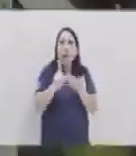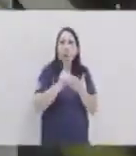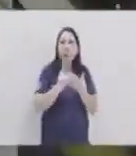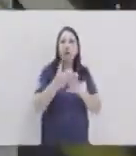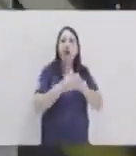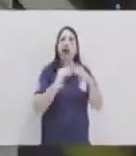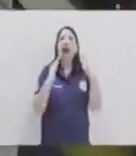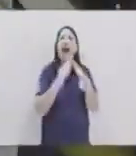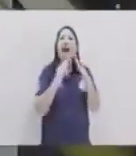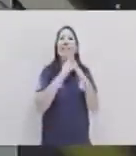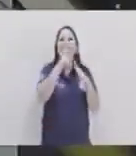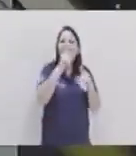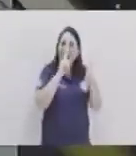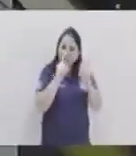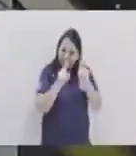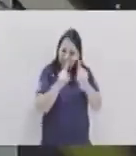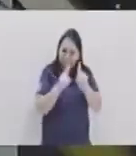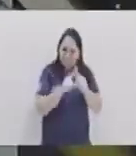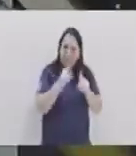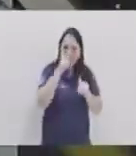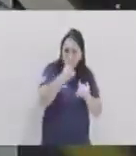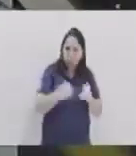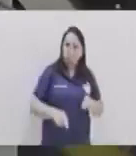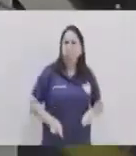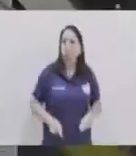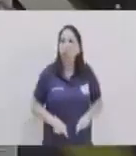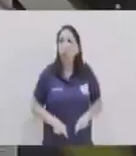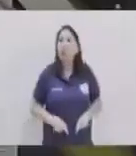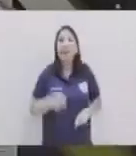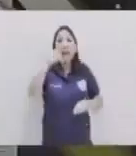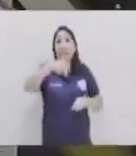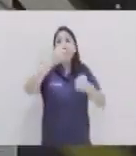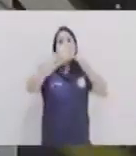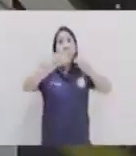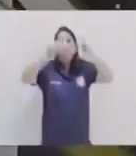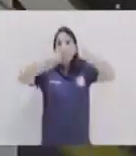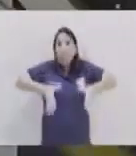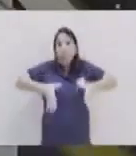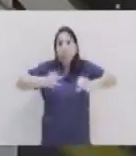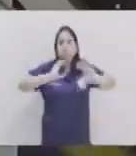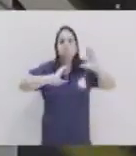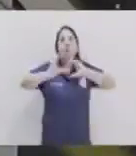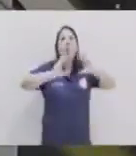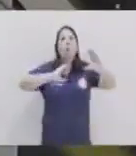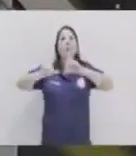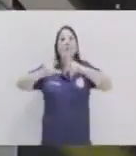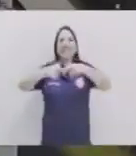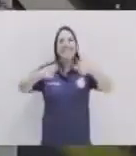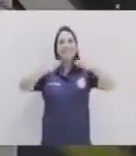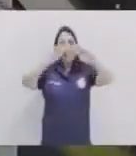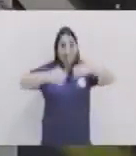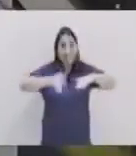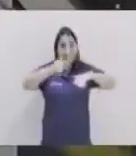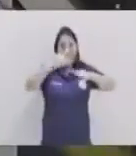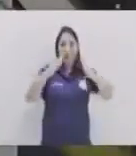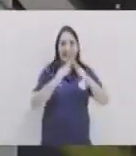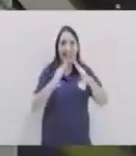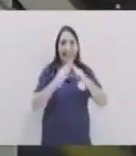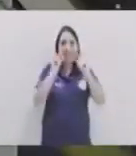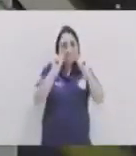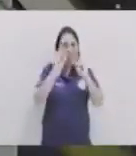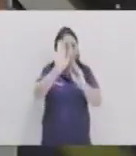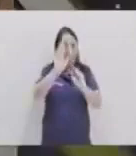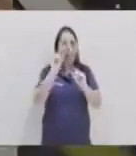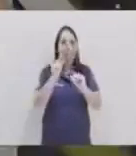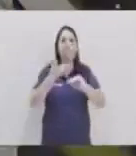hacerlo de igual manera, y es así como llegamos al final del segmento de comunicación y lenguaje. Quédese donde está, porque ya venimos con más de su programa